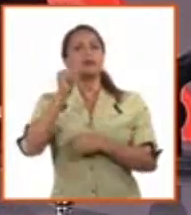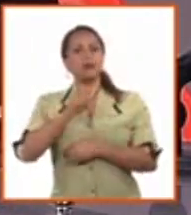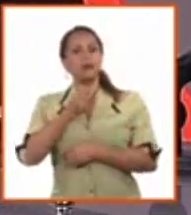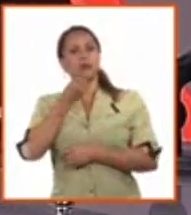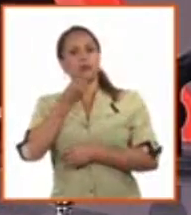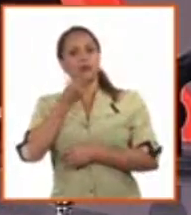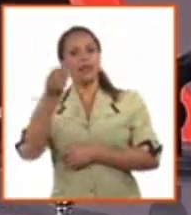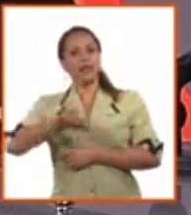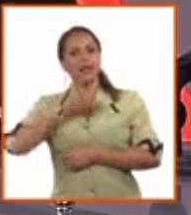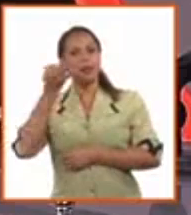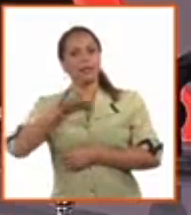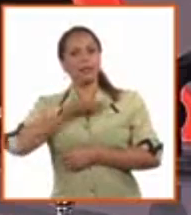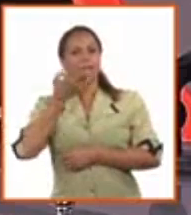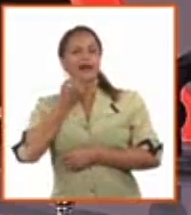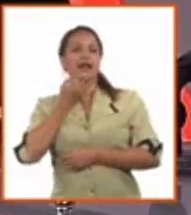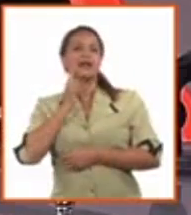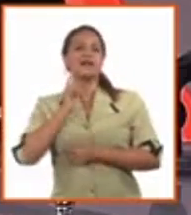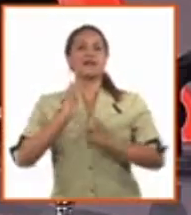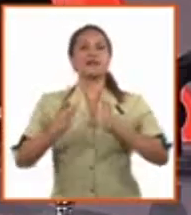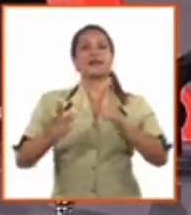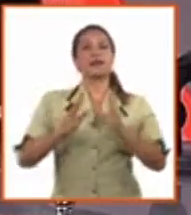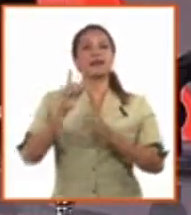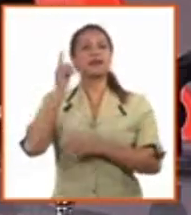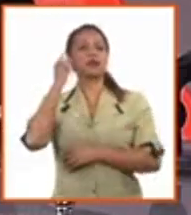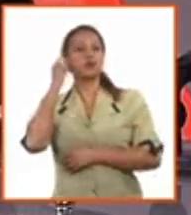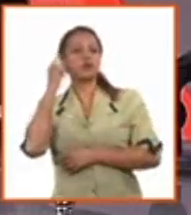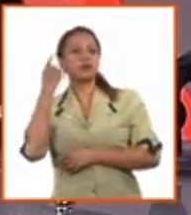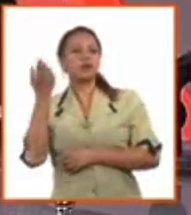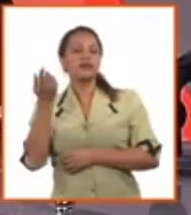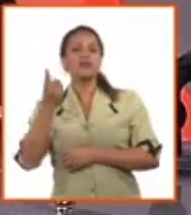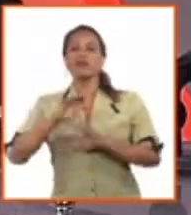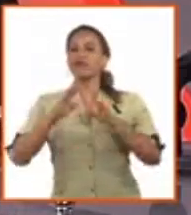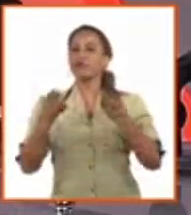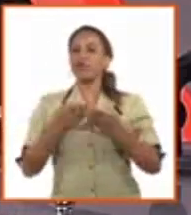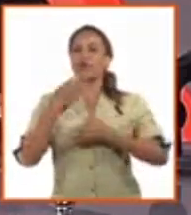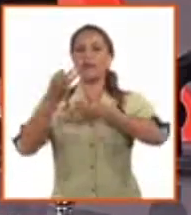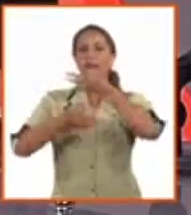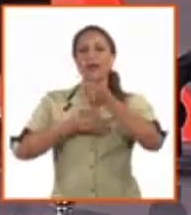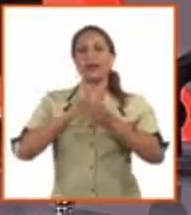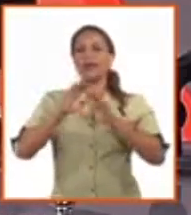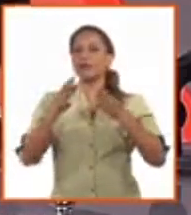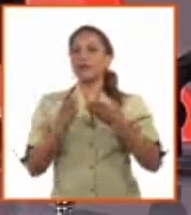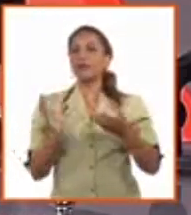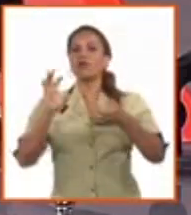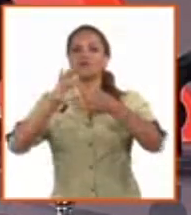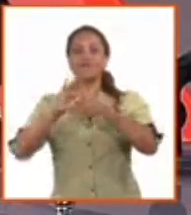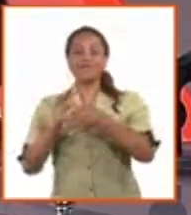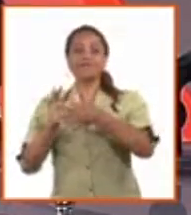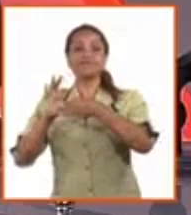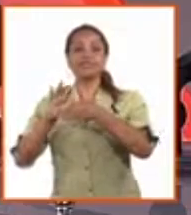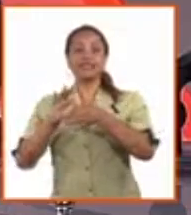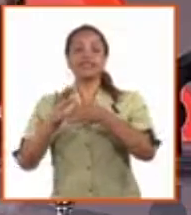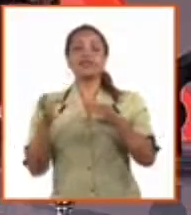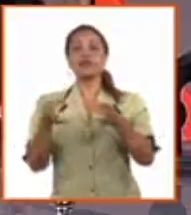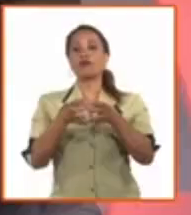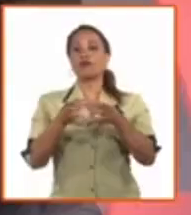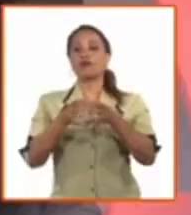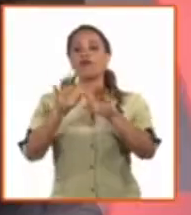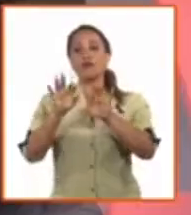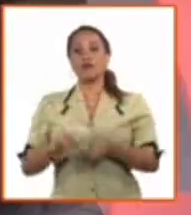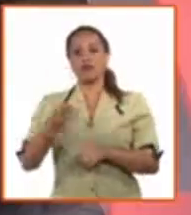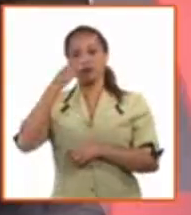que puede un poco articular desde el conocimiento pues a todos los que intervienen en la industria del software la unión de